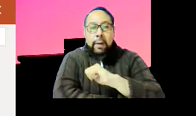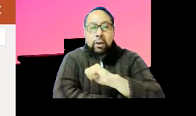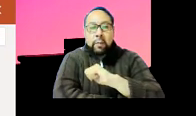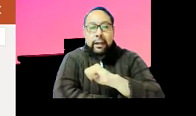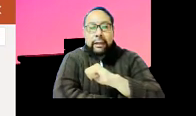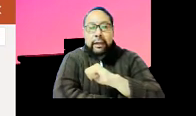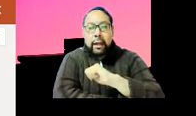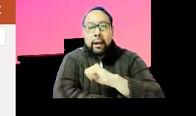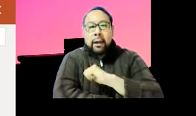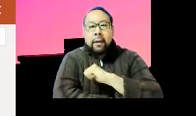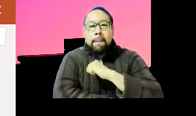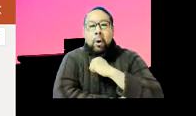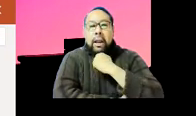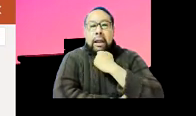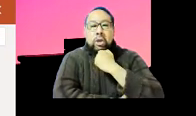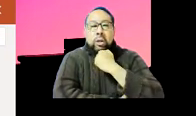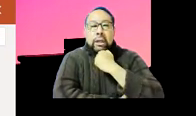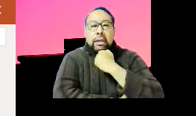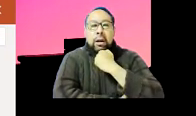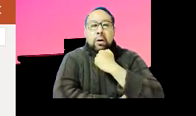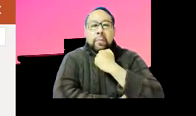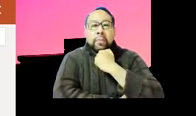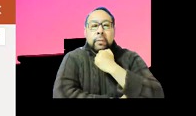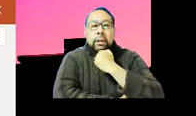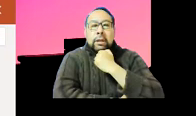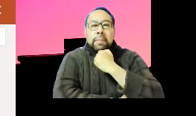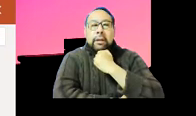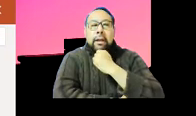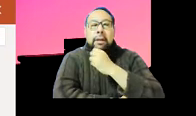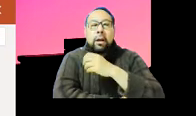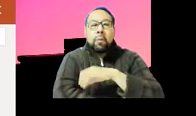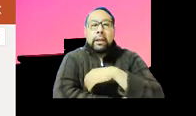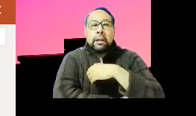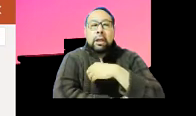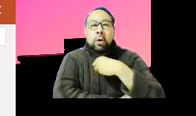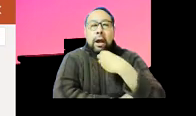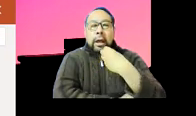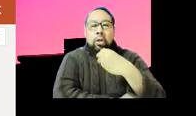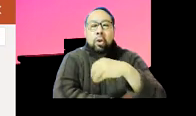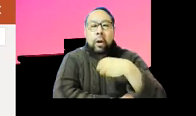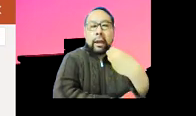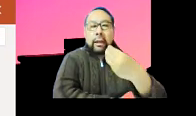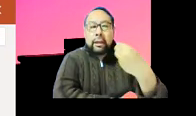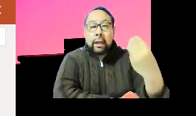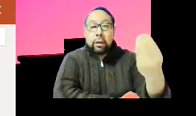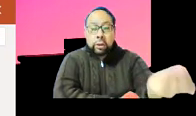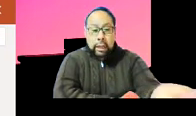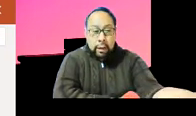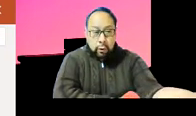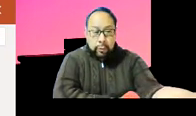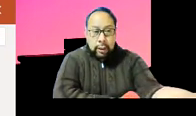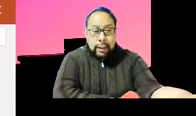la información verídica, por el hecho de serlo, siempre termina convenciendo a todo aquel que